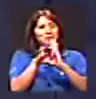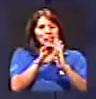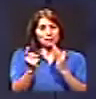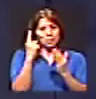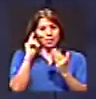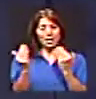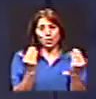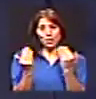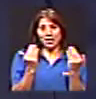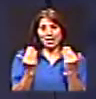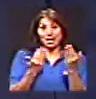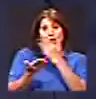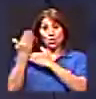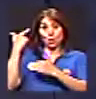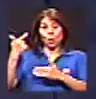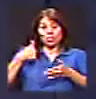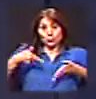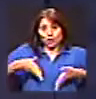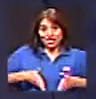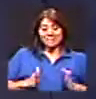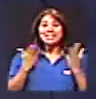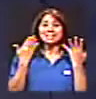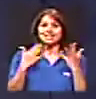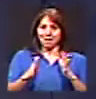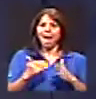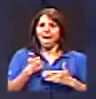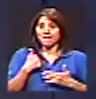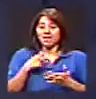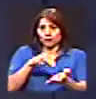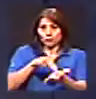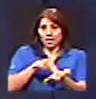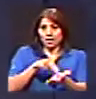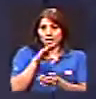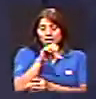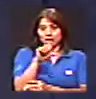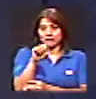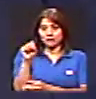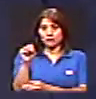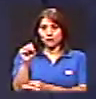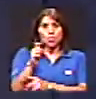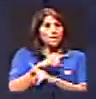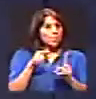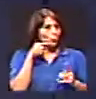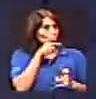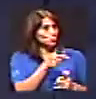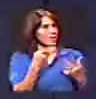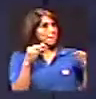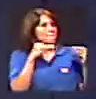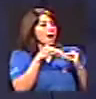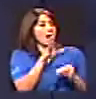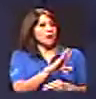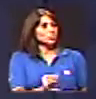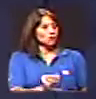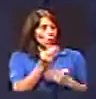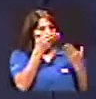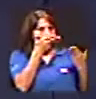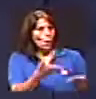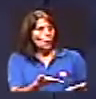el Seguro Social y por ende yo nací en un hospital del Seguro Social. Usted, que es todo lo joven que se ve,